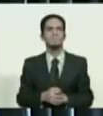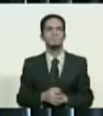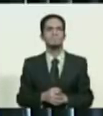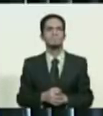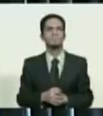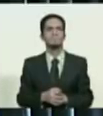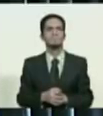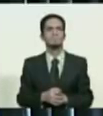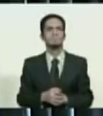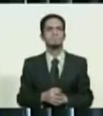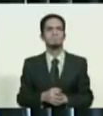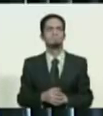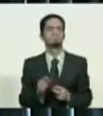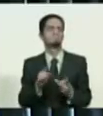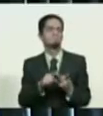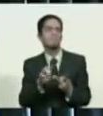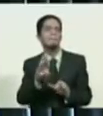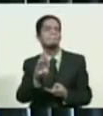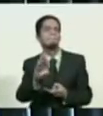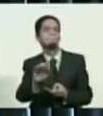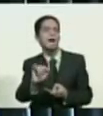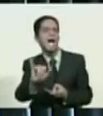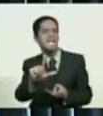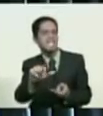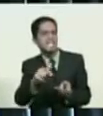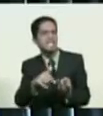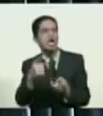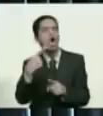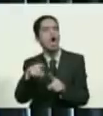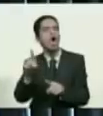Y ya no es Jaime Bailey quien lo dice, ni Patricia Poleo,